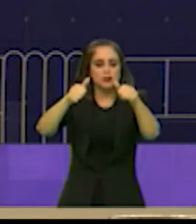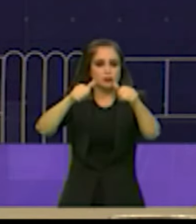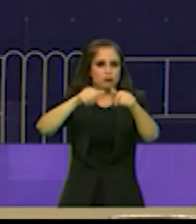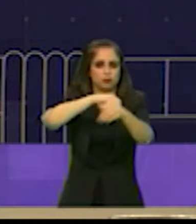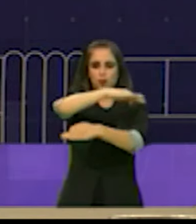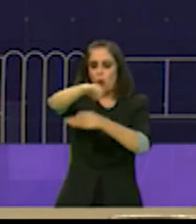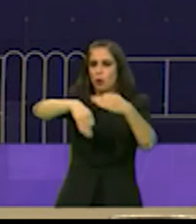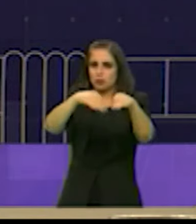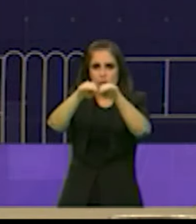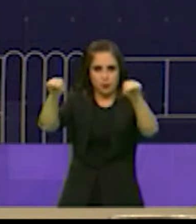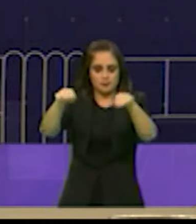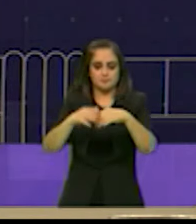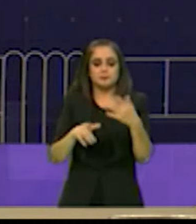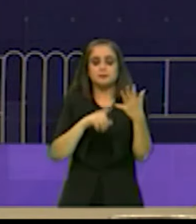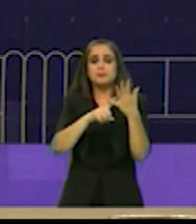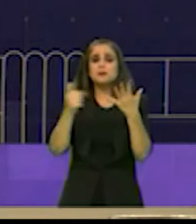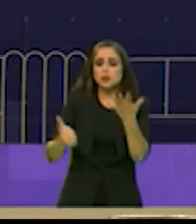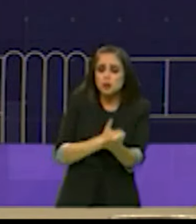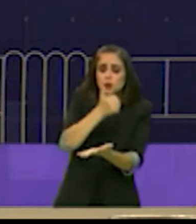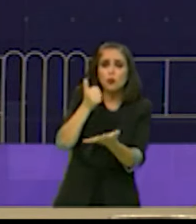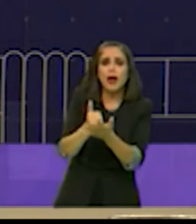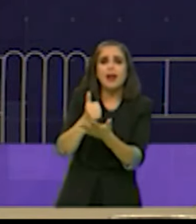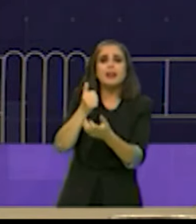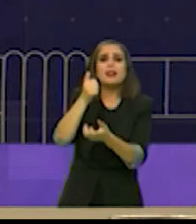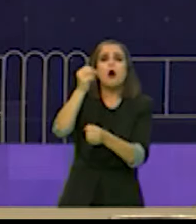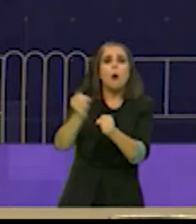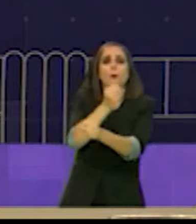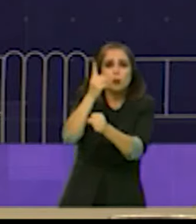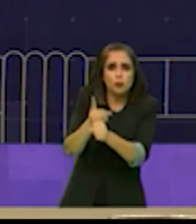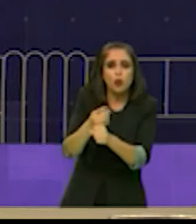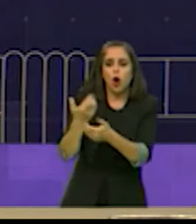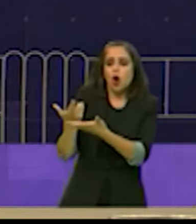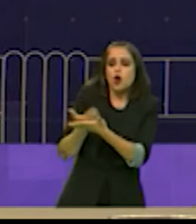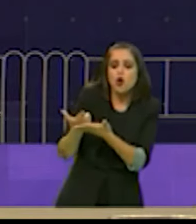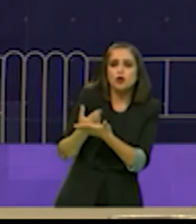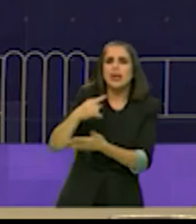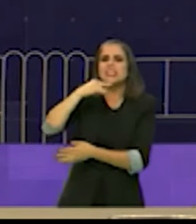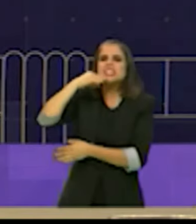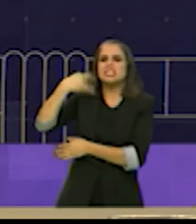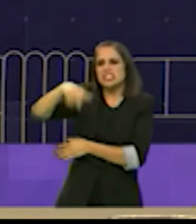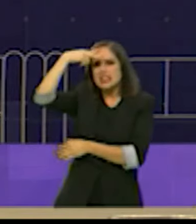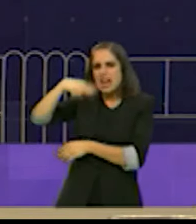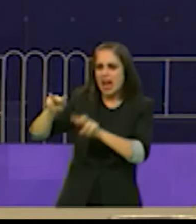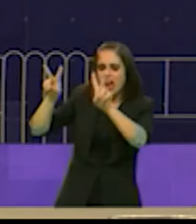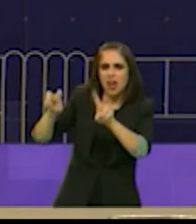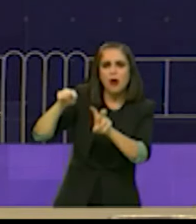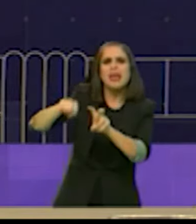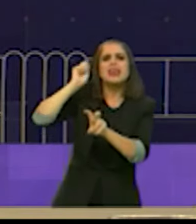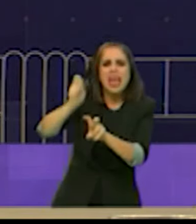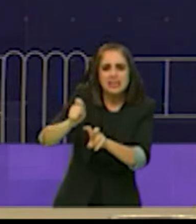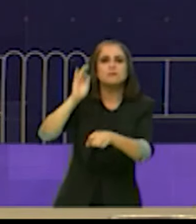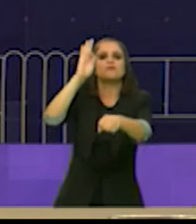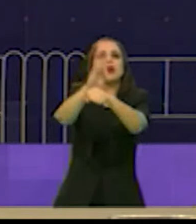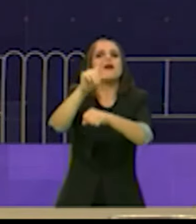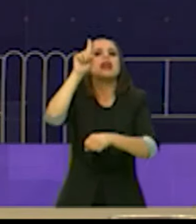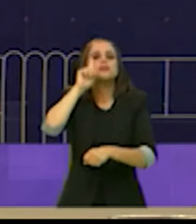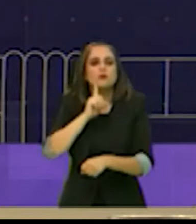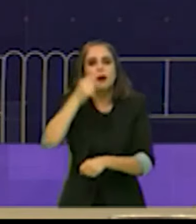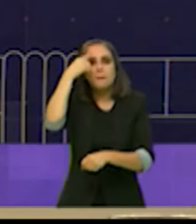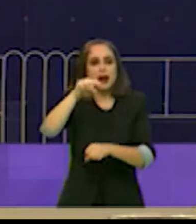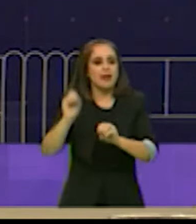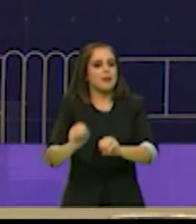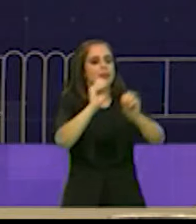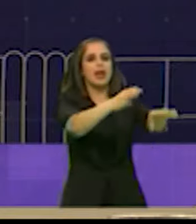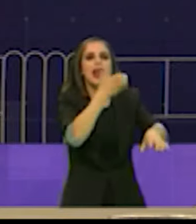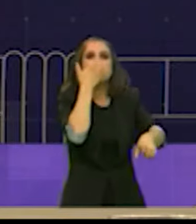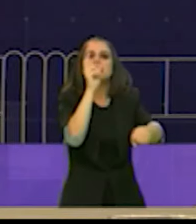aunque amenacen, todo esto es la confirmación de que ya se van de la ciudad en 45 días. Bueno, pues listos para el debate